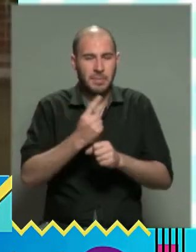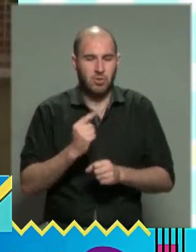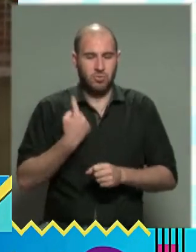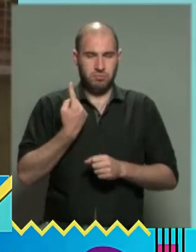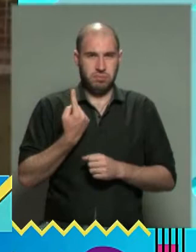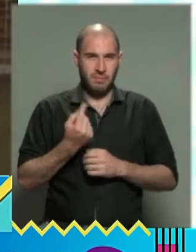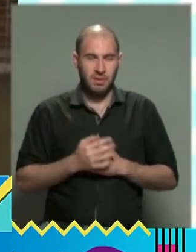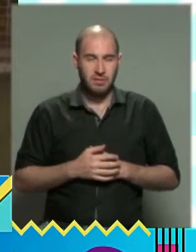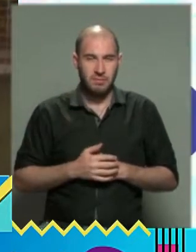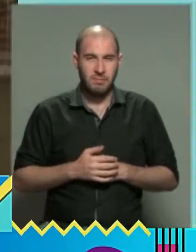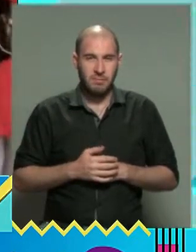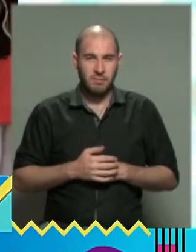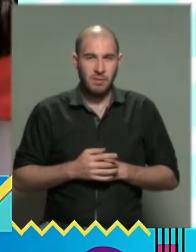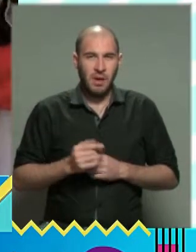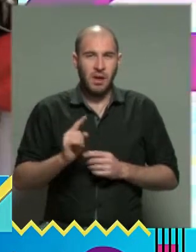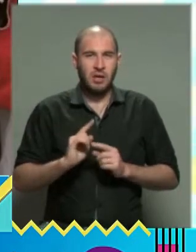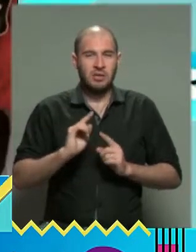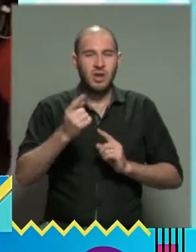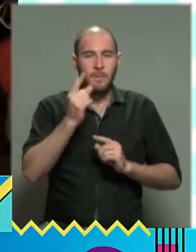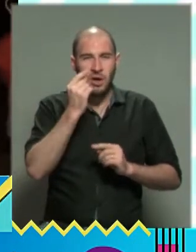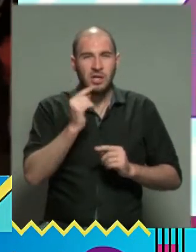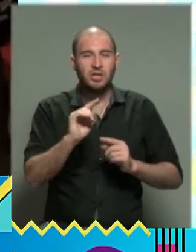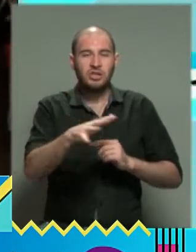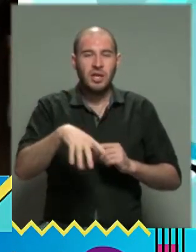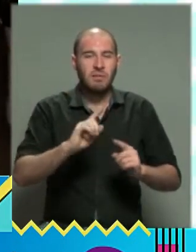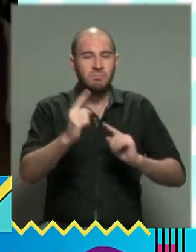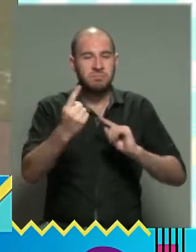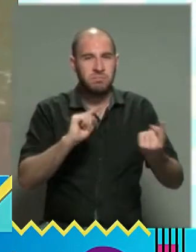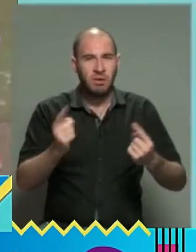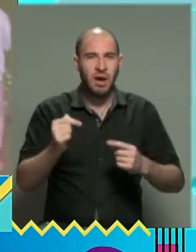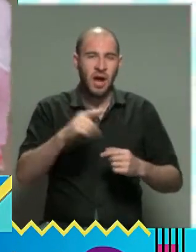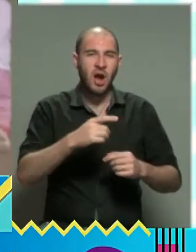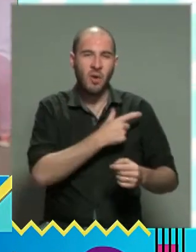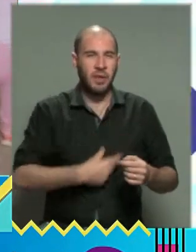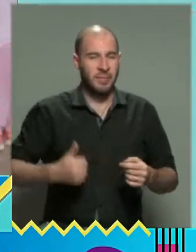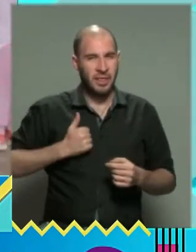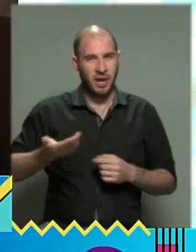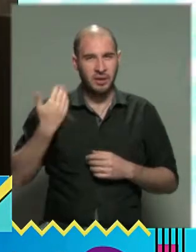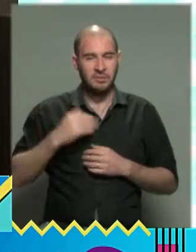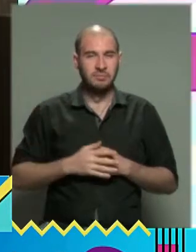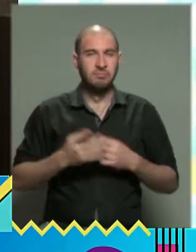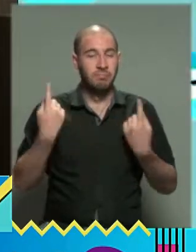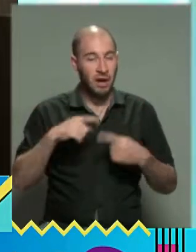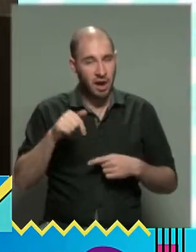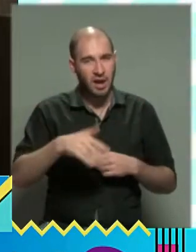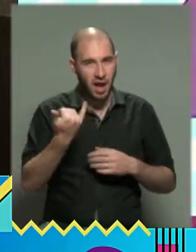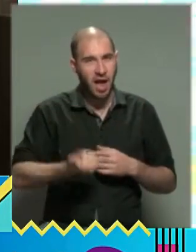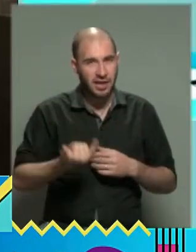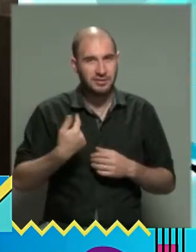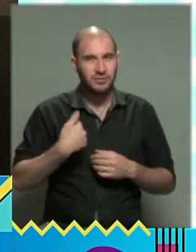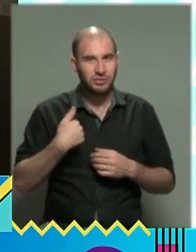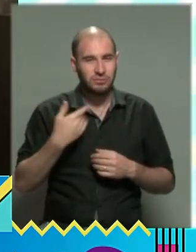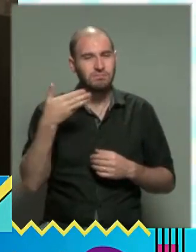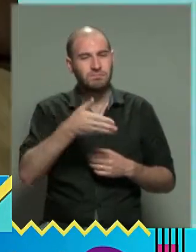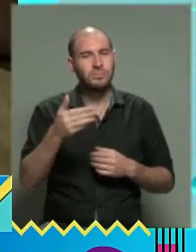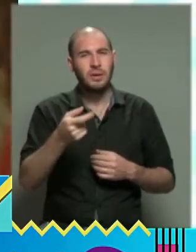individual, aislar con política a la sociedad, bueno, todo lo que pasó en la dictadura, pero todavía existe. Yo tenía la posibilidad de